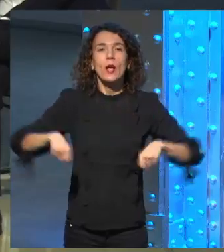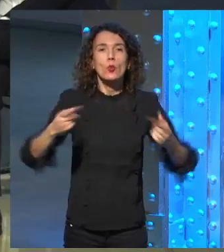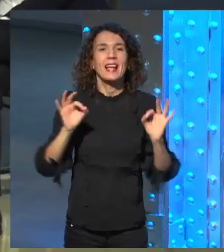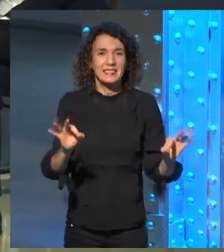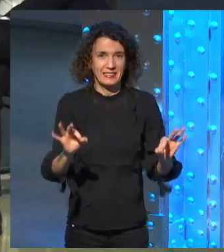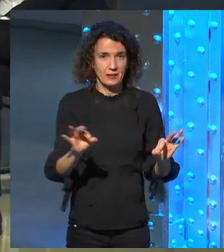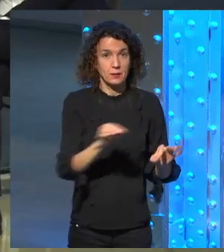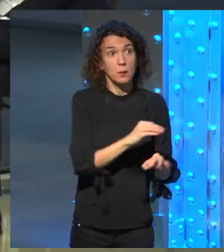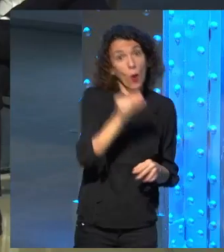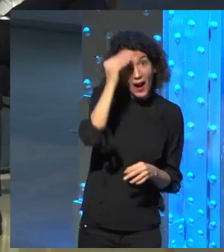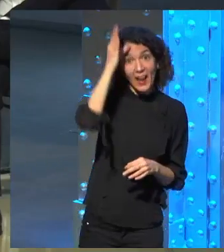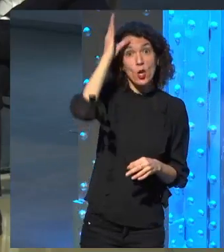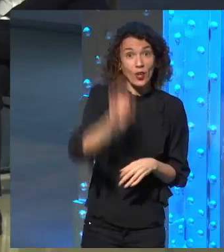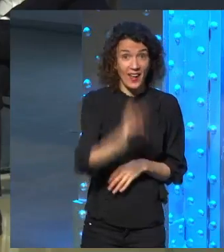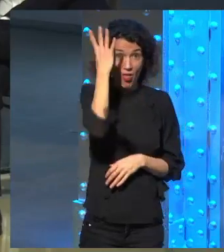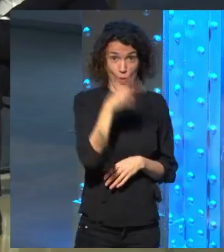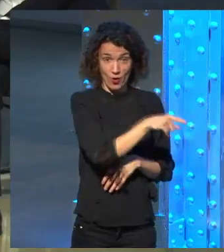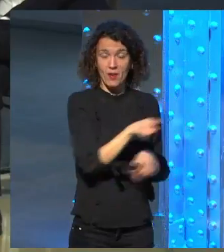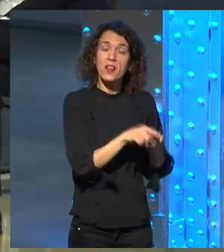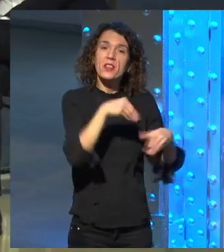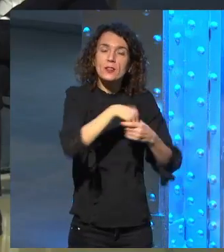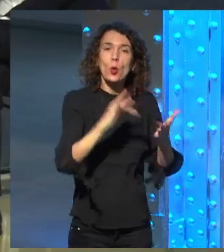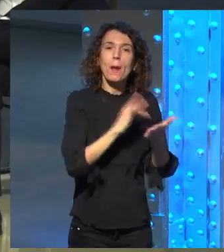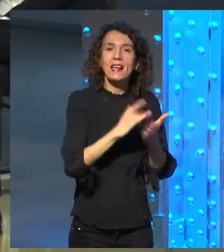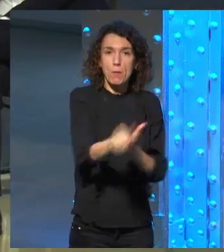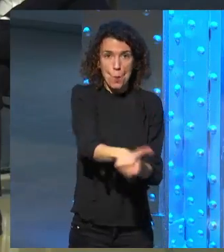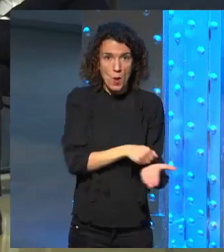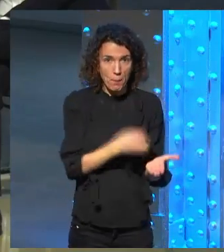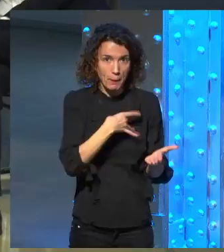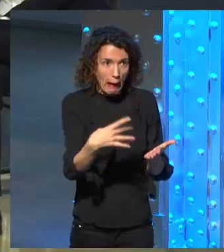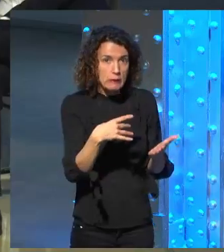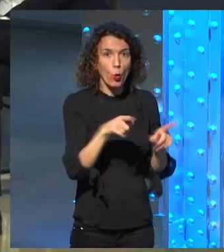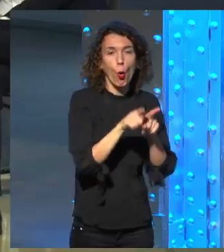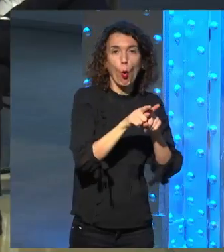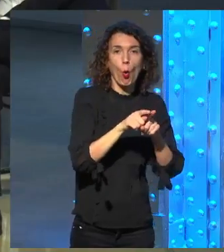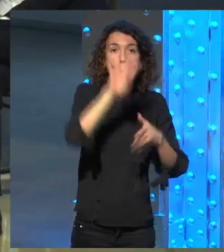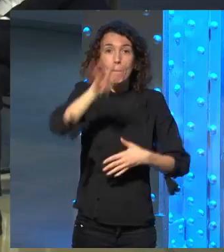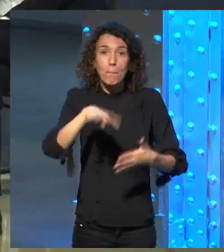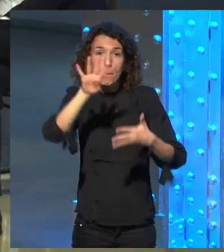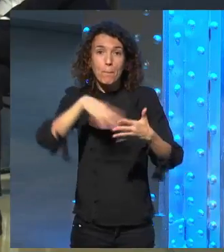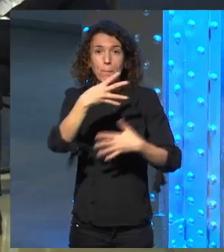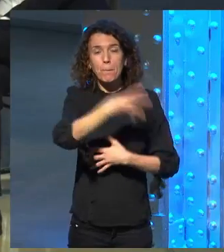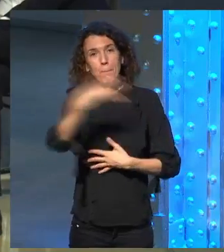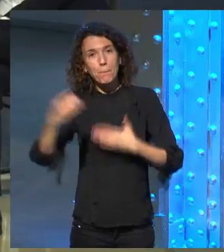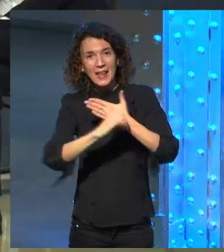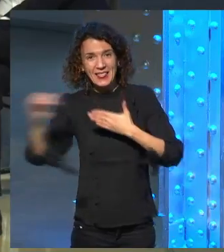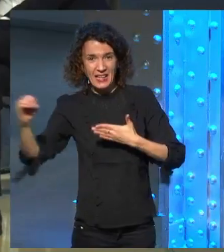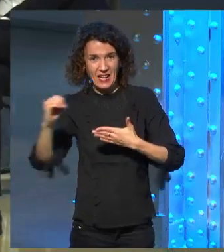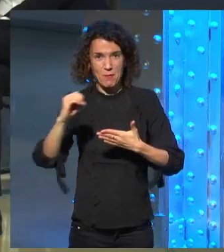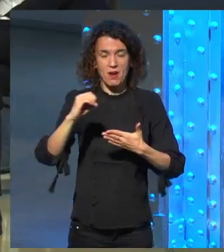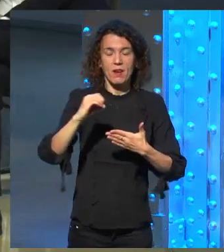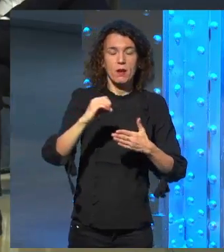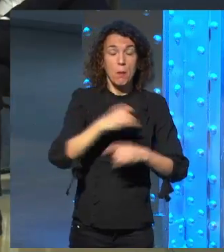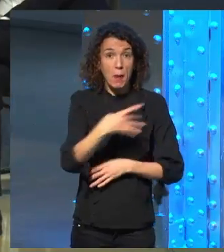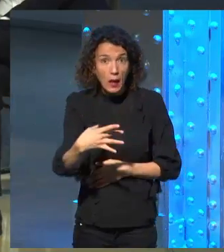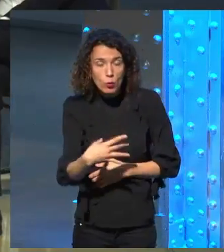vosotros, los genios creadores, los que estáis delante de la página en blanco o del pentagrama en blanco, esto para nosotros es el